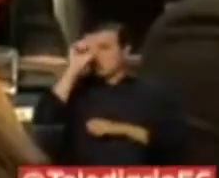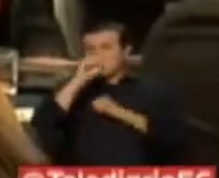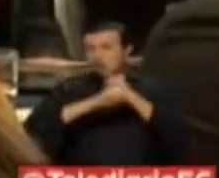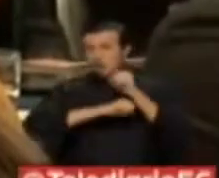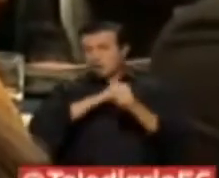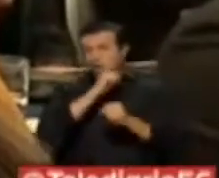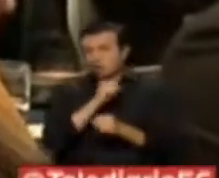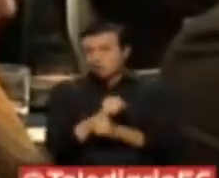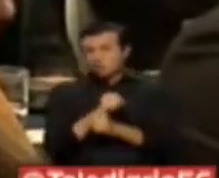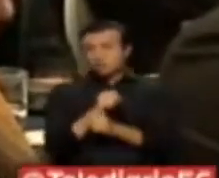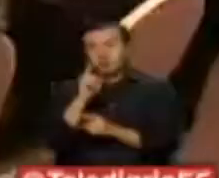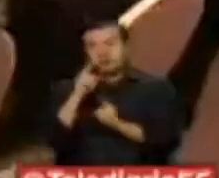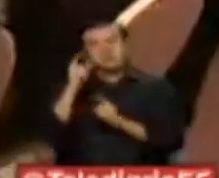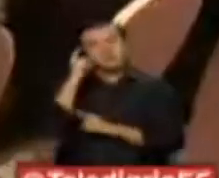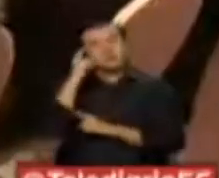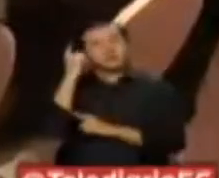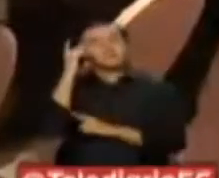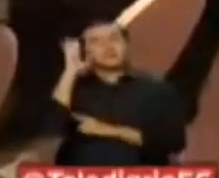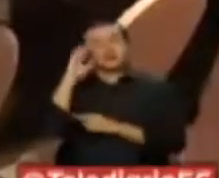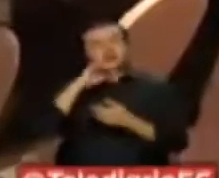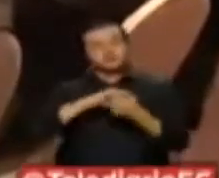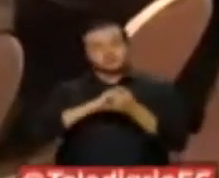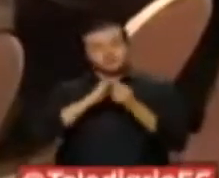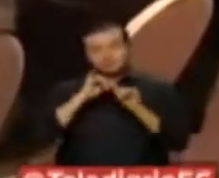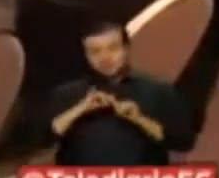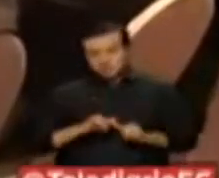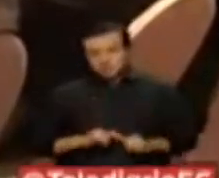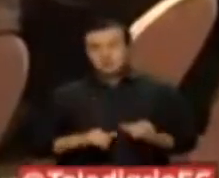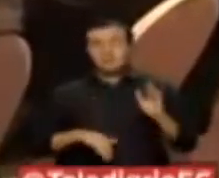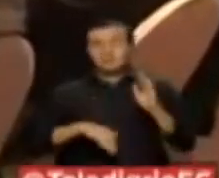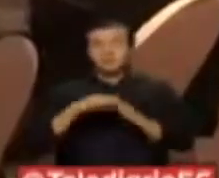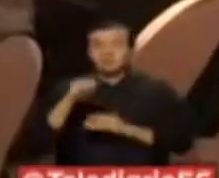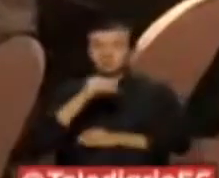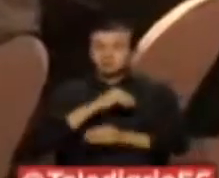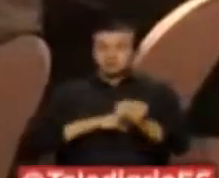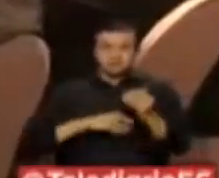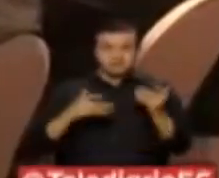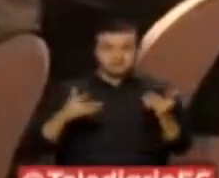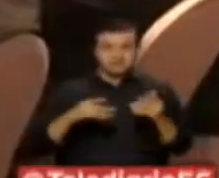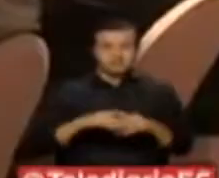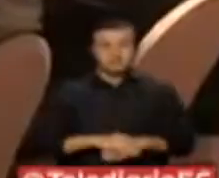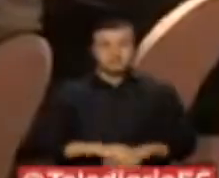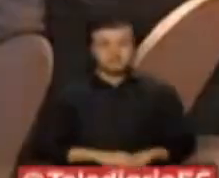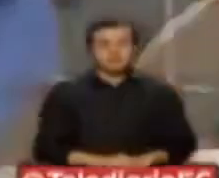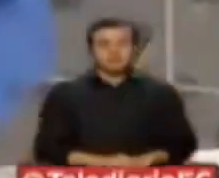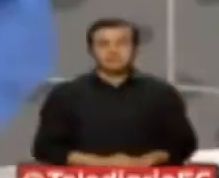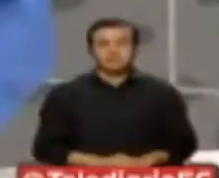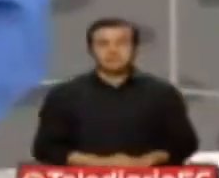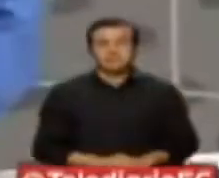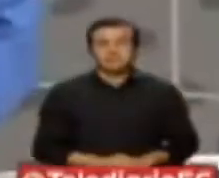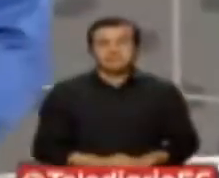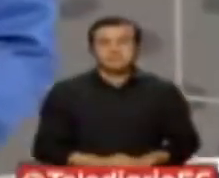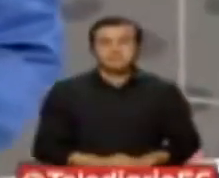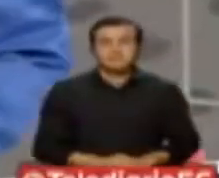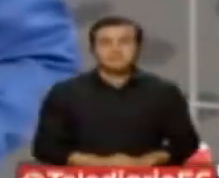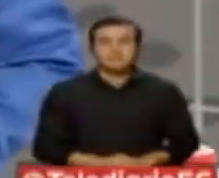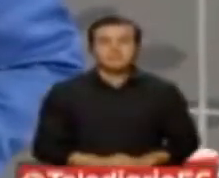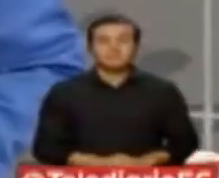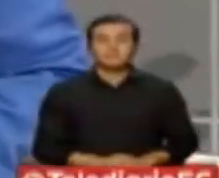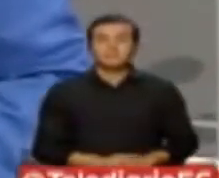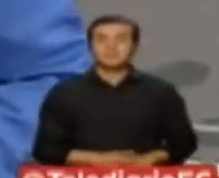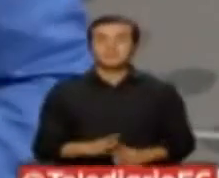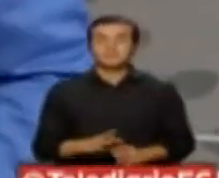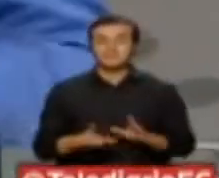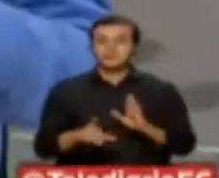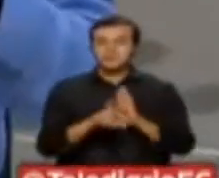consideran que es necesario profundizar estos nexos bilaterales con más inversión en el onofre telediario seguridad